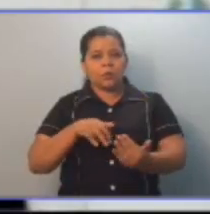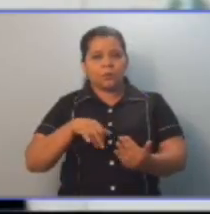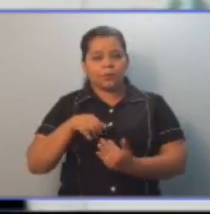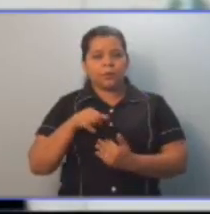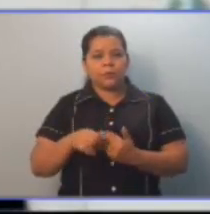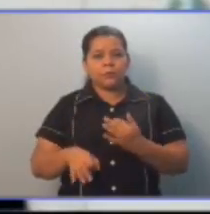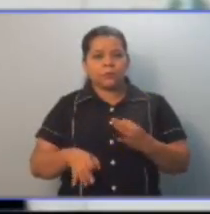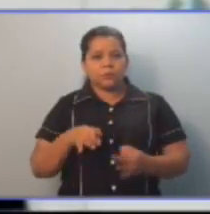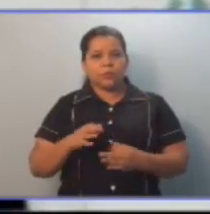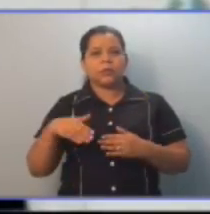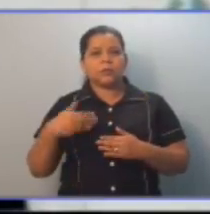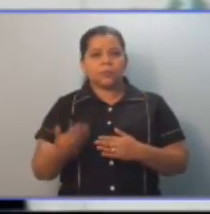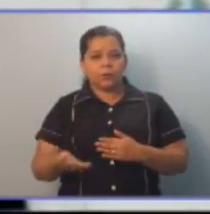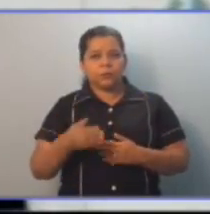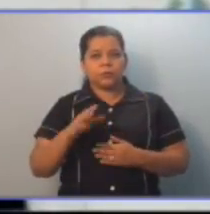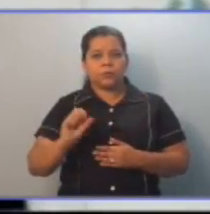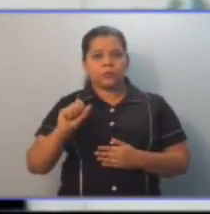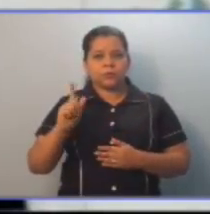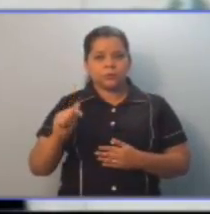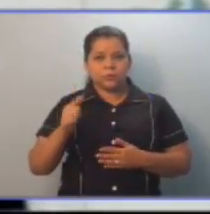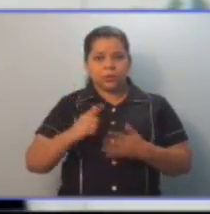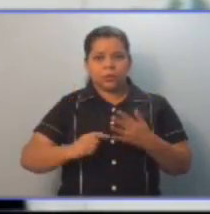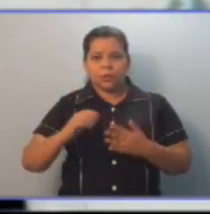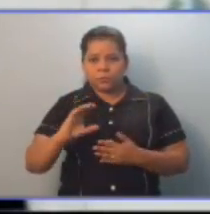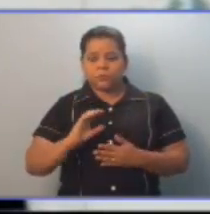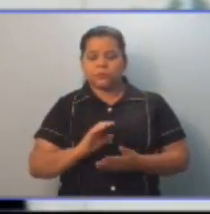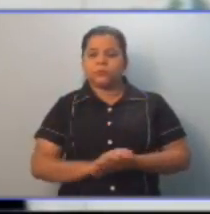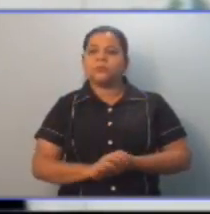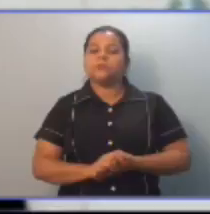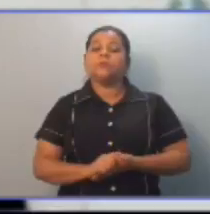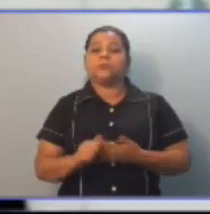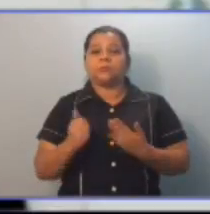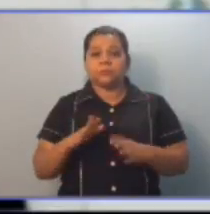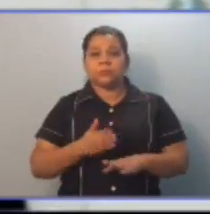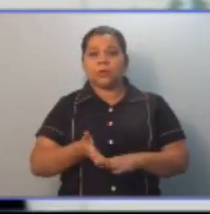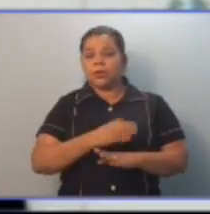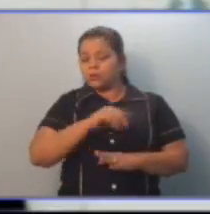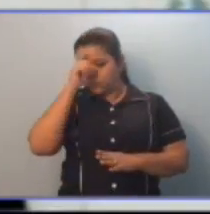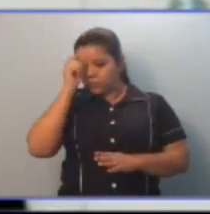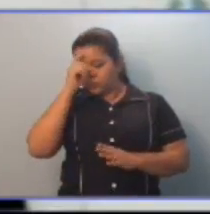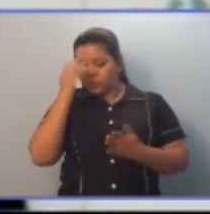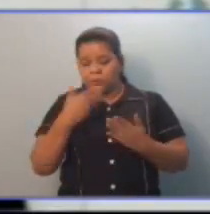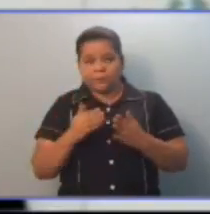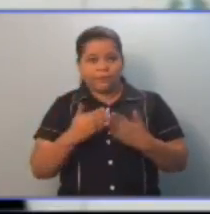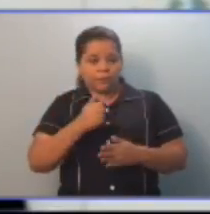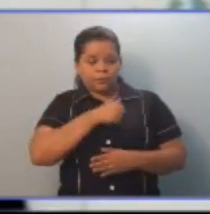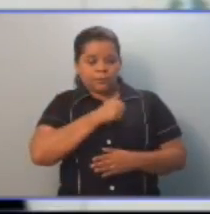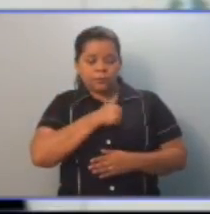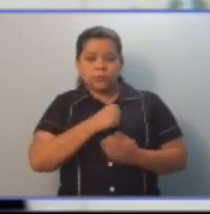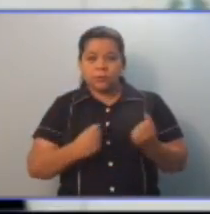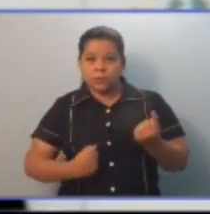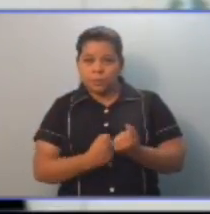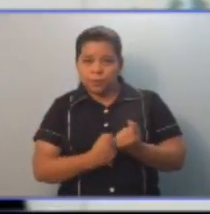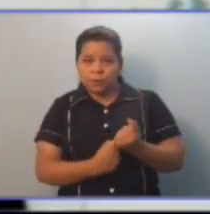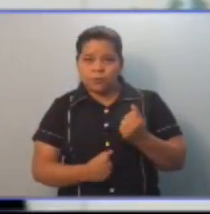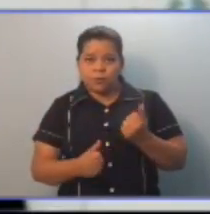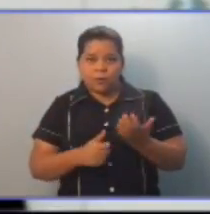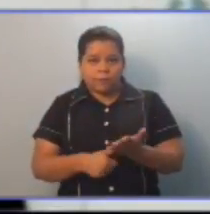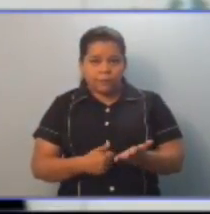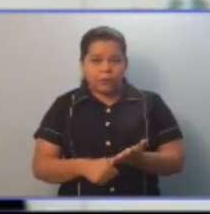luego pasé a formar parte de la Sala de lo Constitucional, como mencioné, en el cual me desempeñé por varios cargos, como colaborador jurídico, coordinador